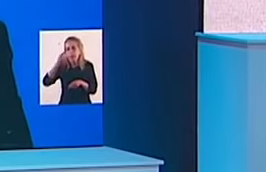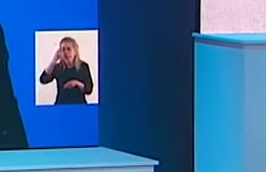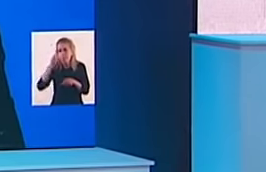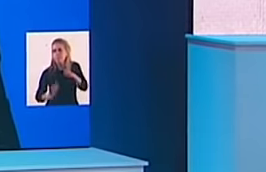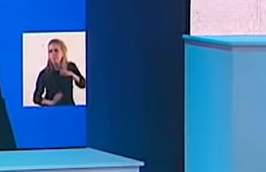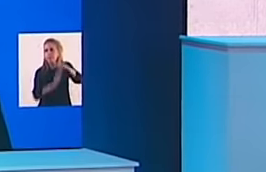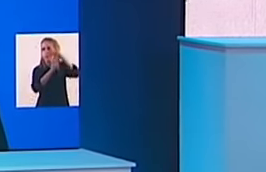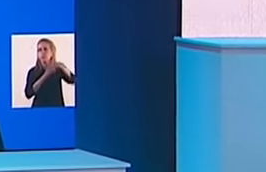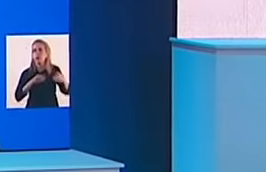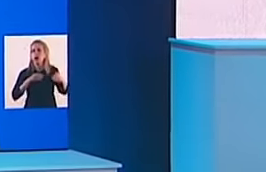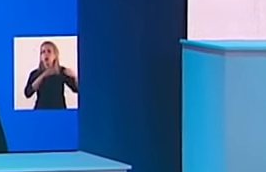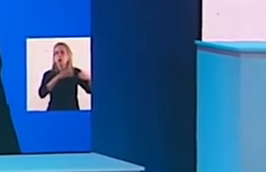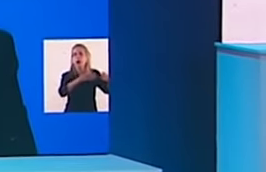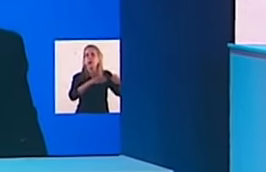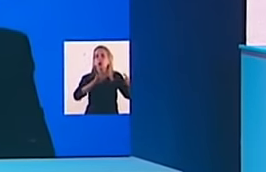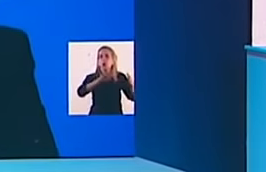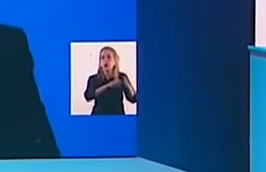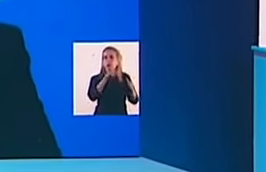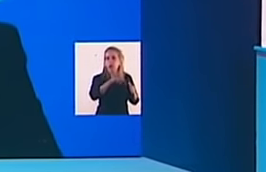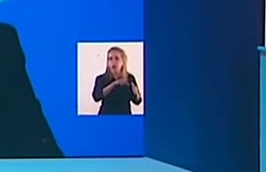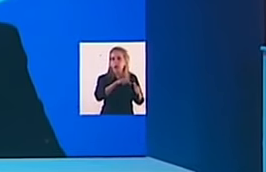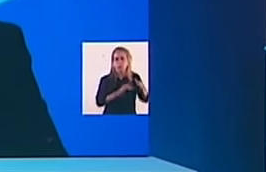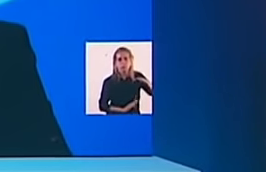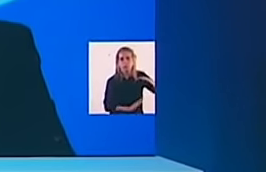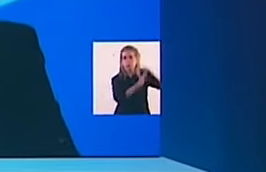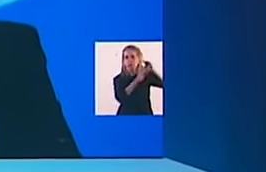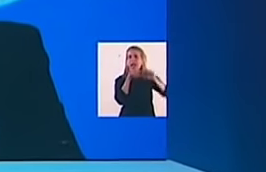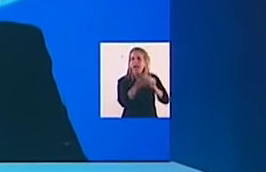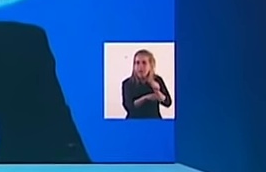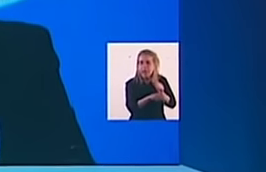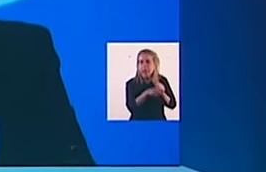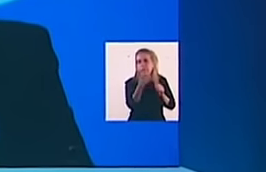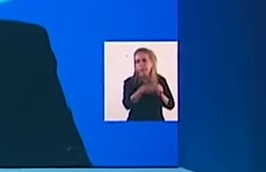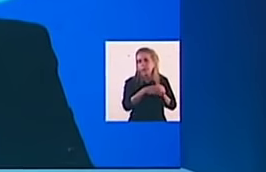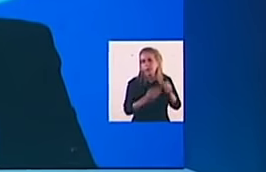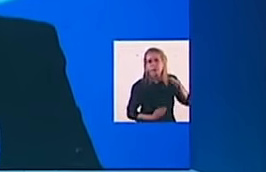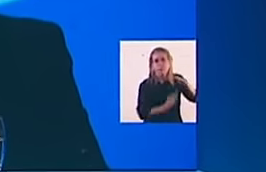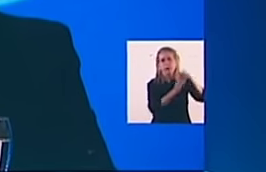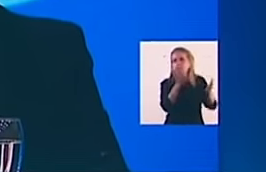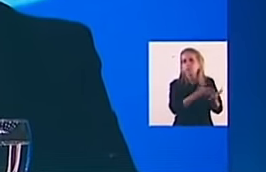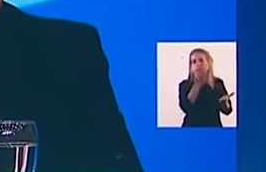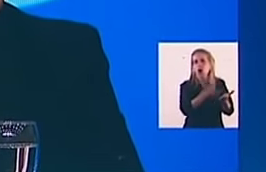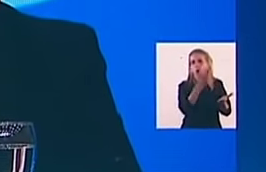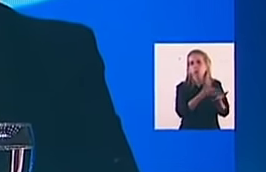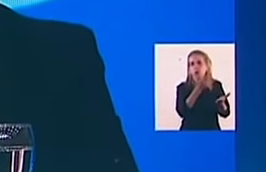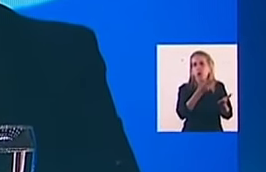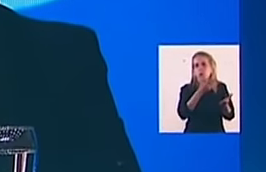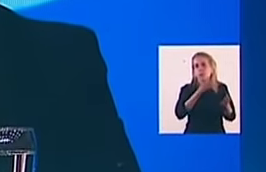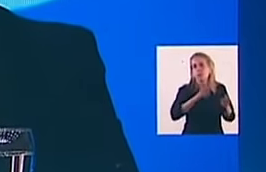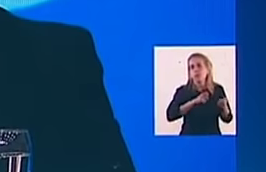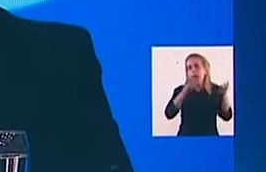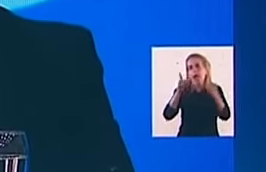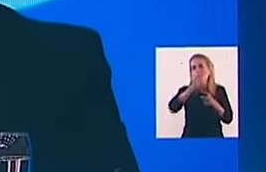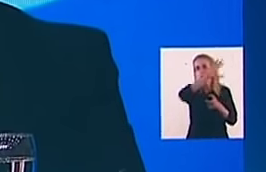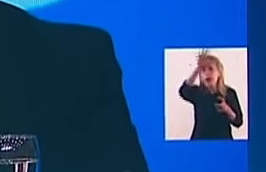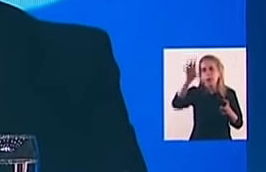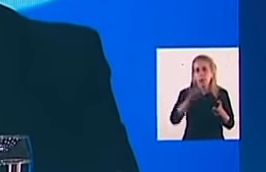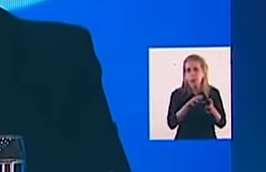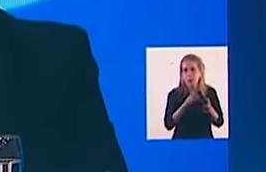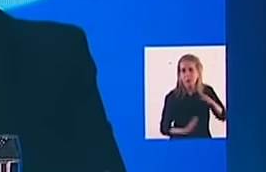que el día de las PASO, esa noche, en el búnker K en La Plata, se acercó a Máximo